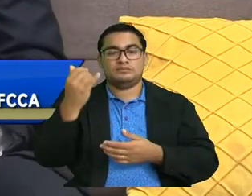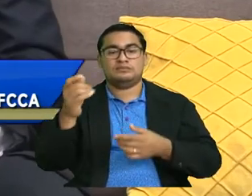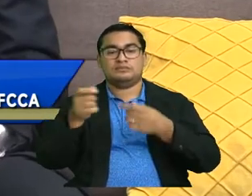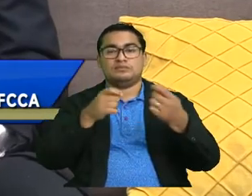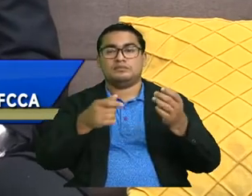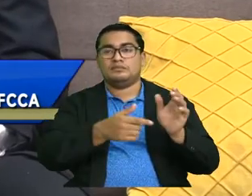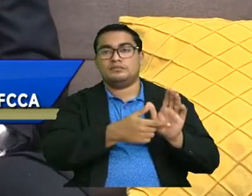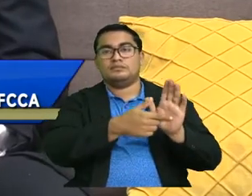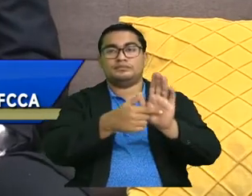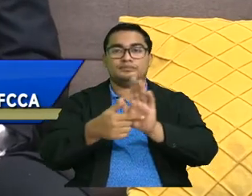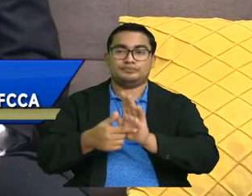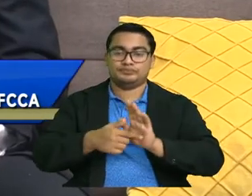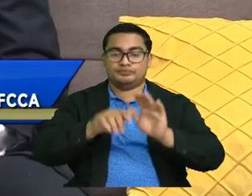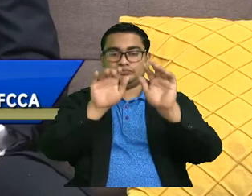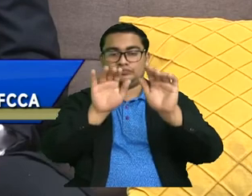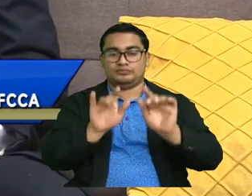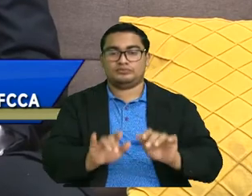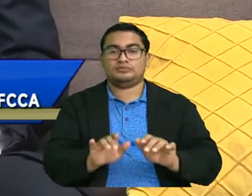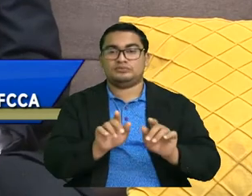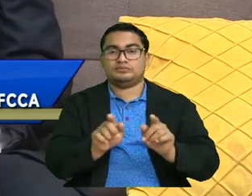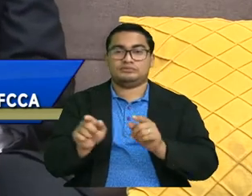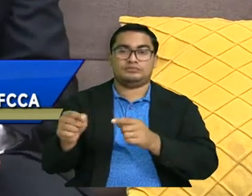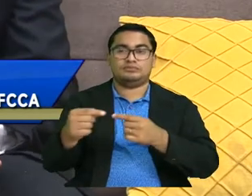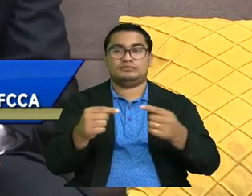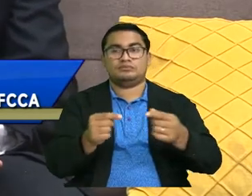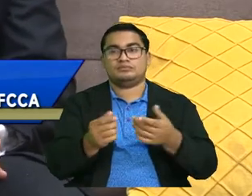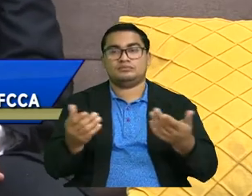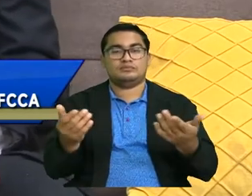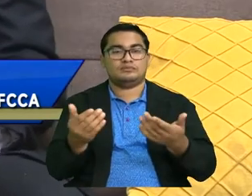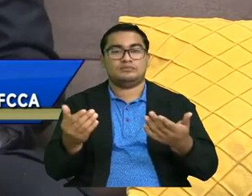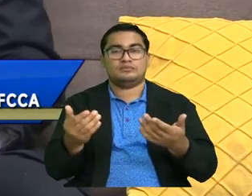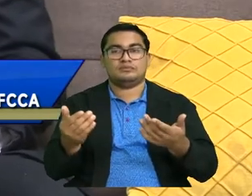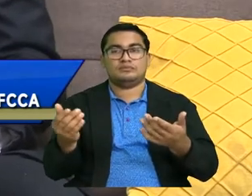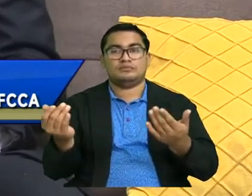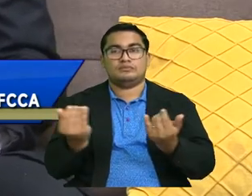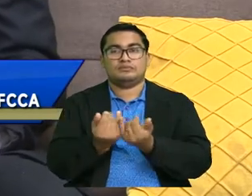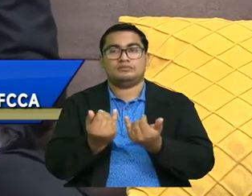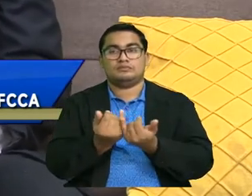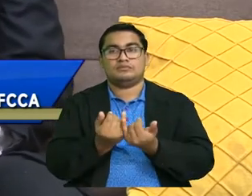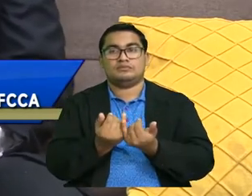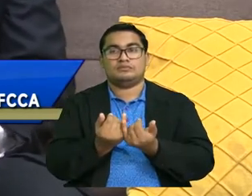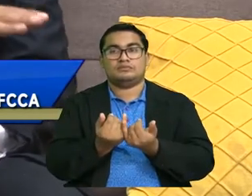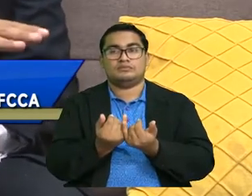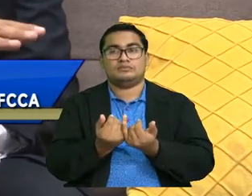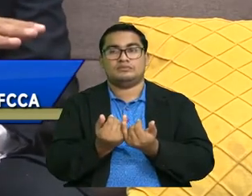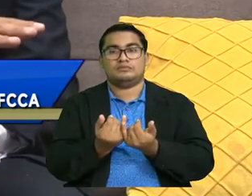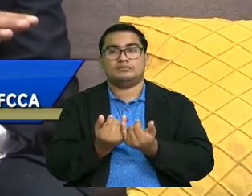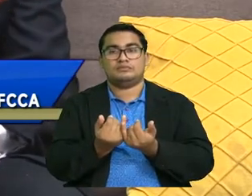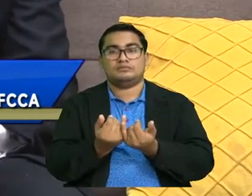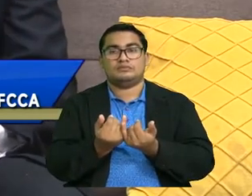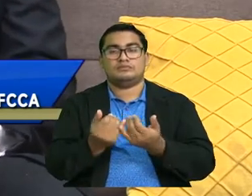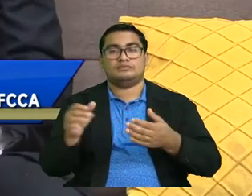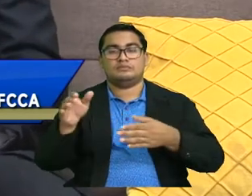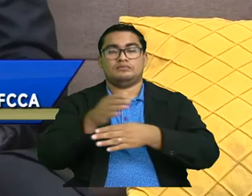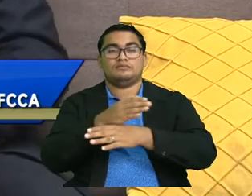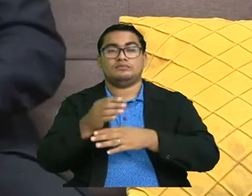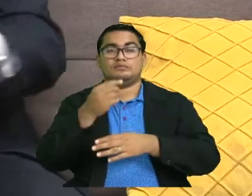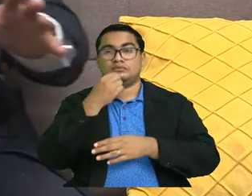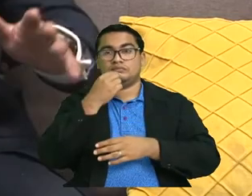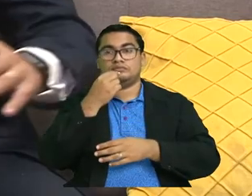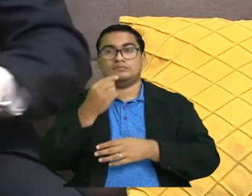producto para una estrategia online y offline, es decir, en las redes sociales y plataformas virtuales y